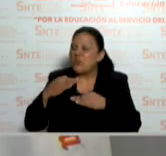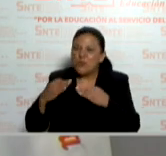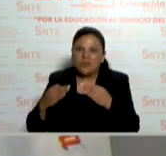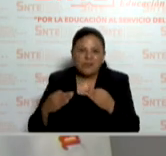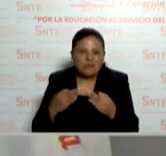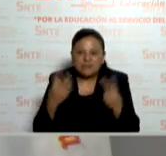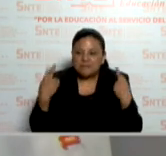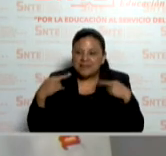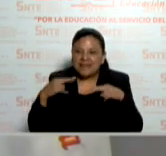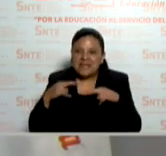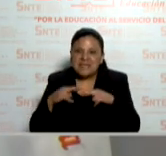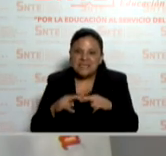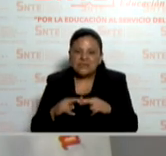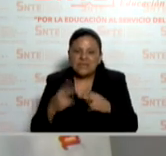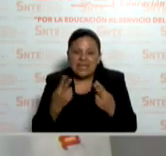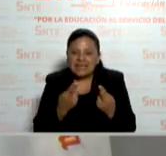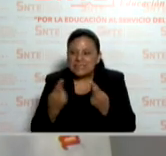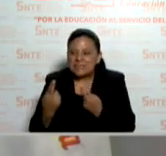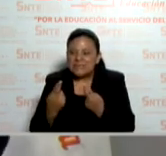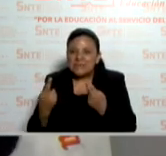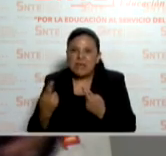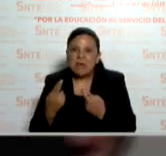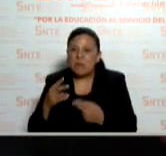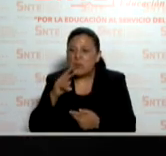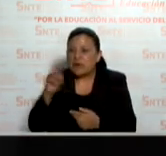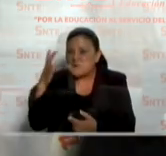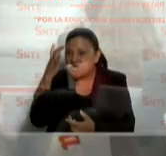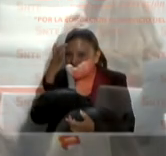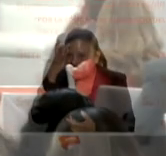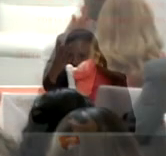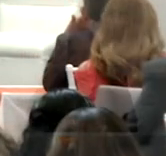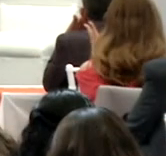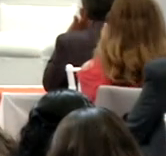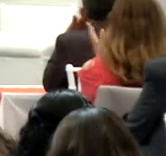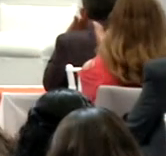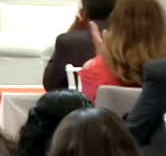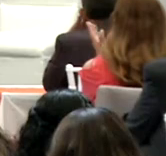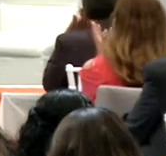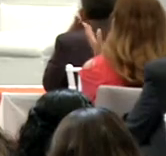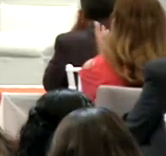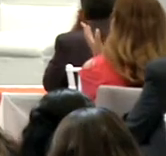el día de hoy. Sí, muchas gracias, maestro Alfonso Cepeda Salas.